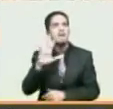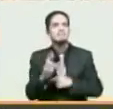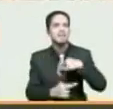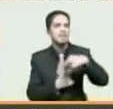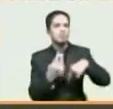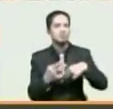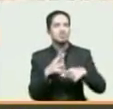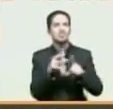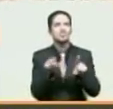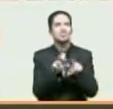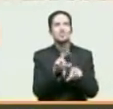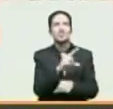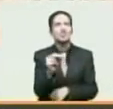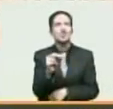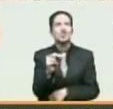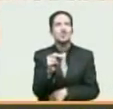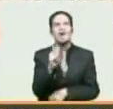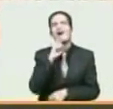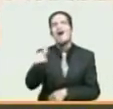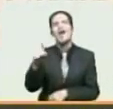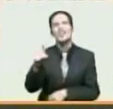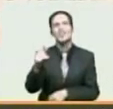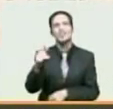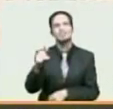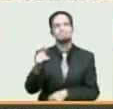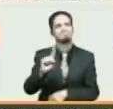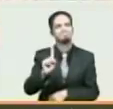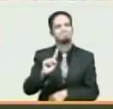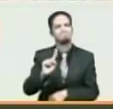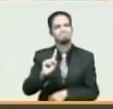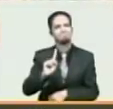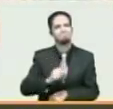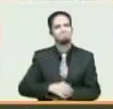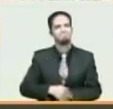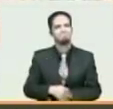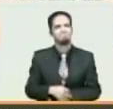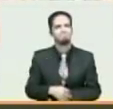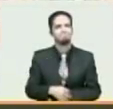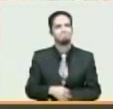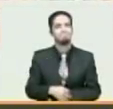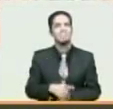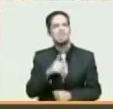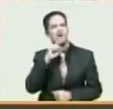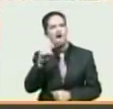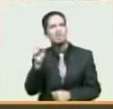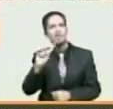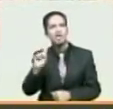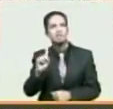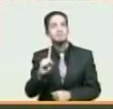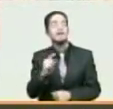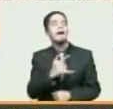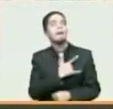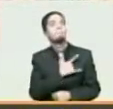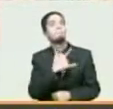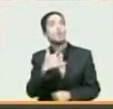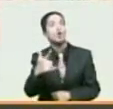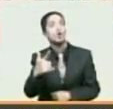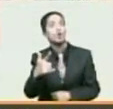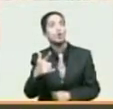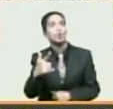de odio. No, ¿verdad? No es de odio. Es de amor. Es de